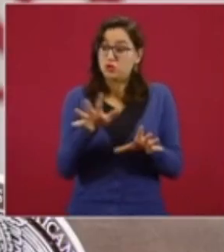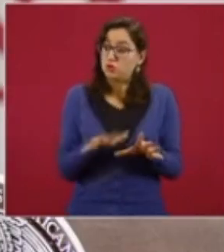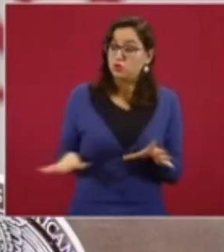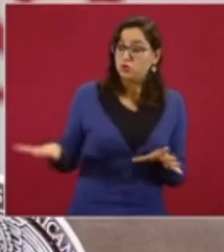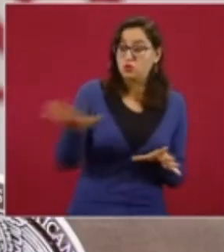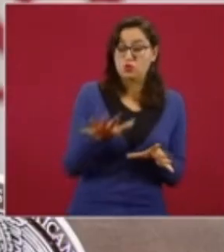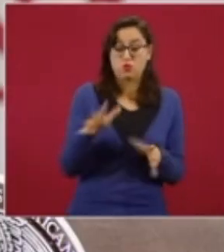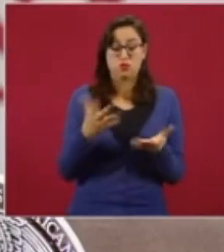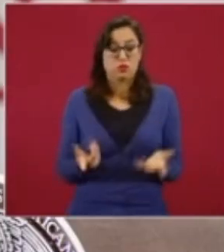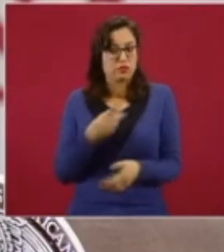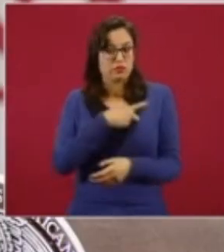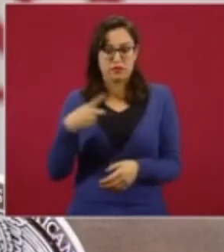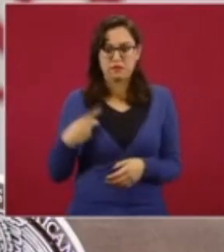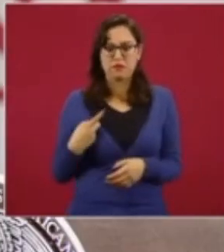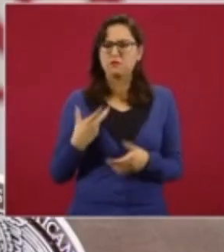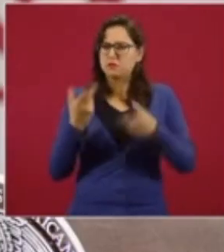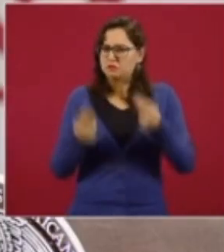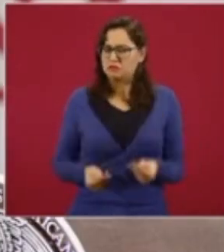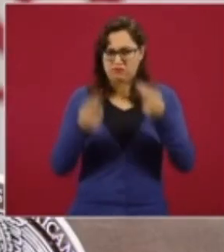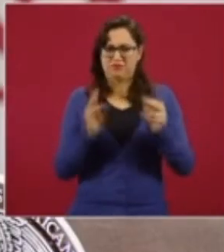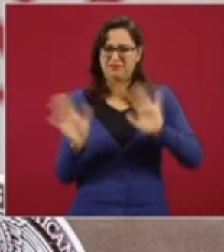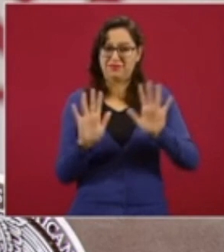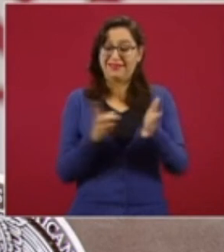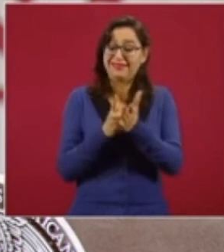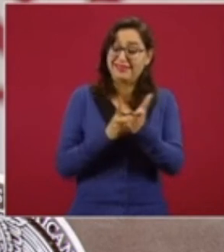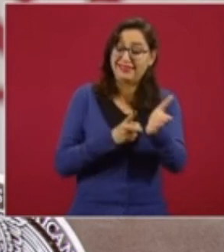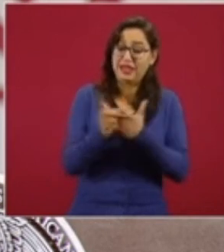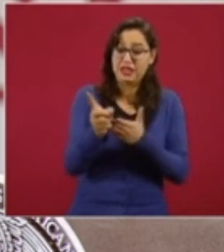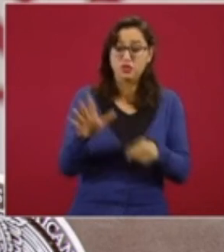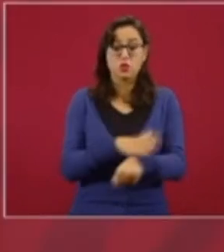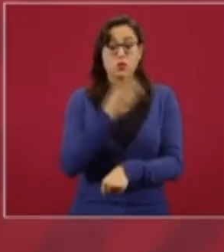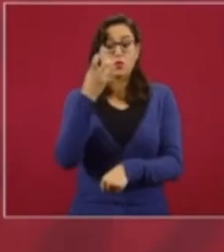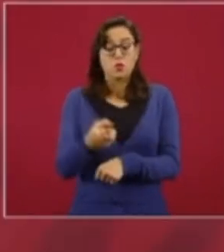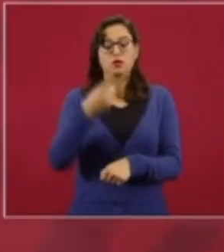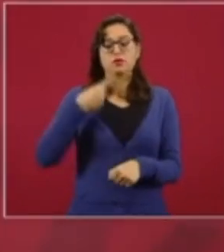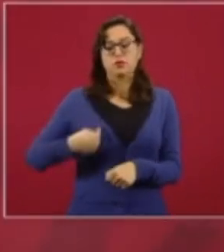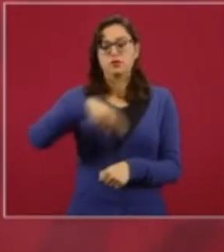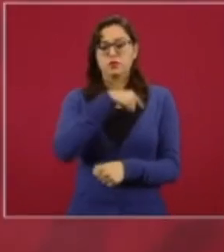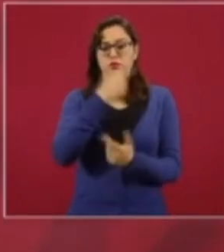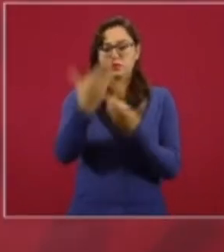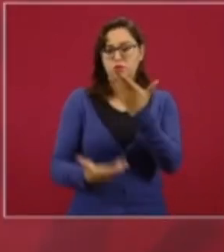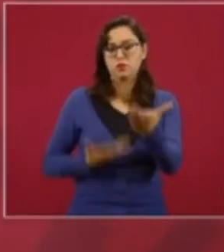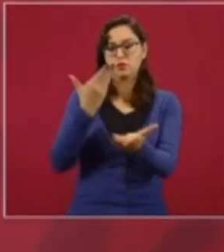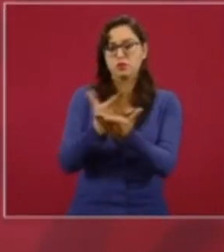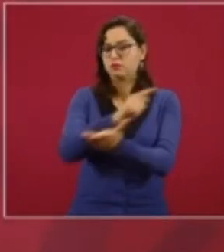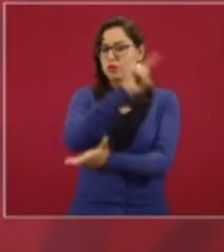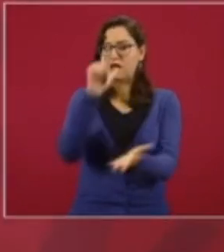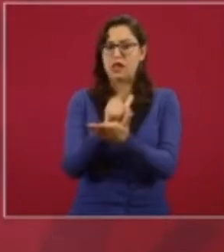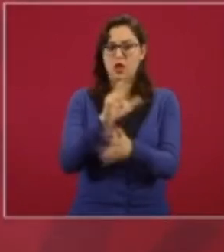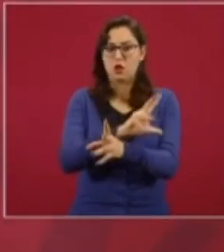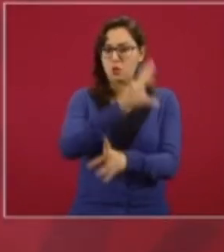es una mercancía y por ello proponemos una reforma integral en beneficio de